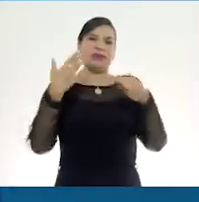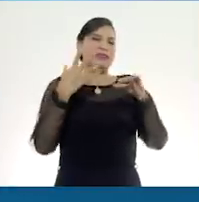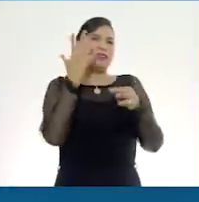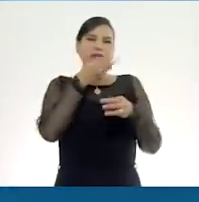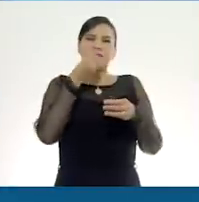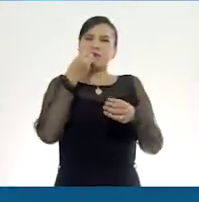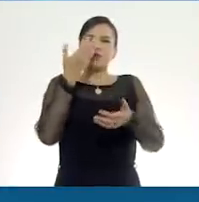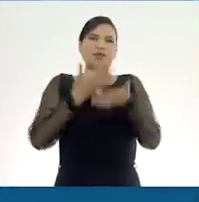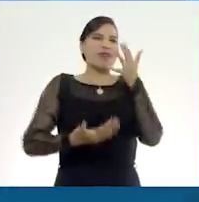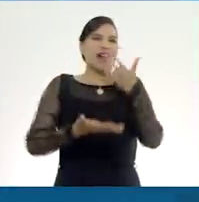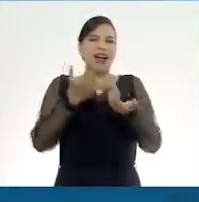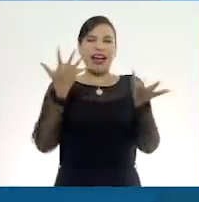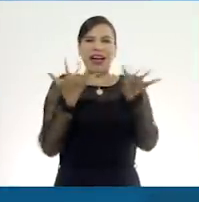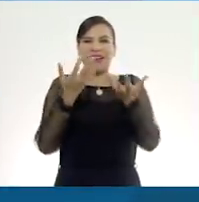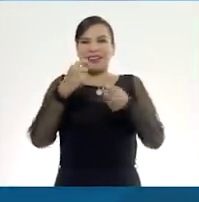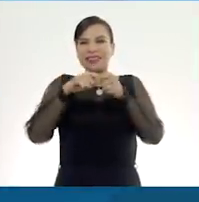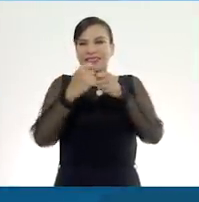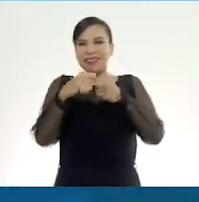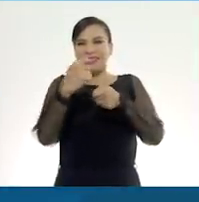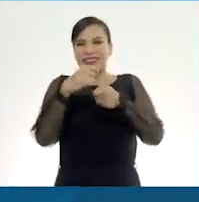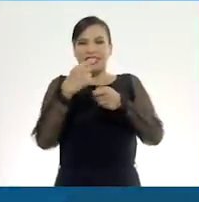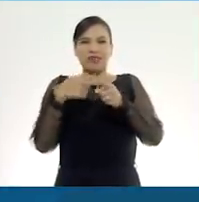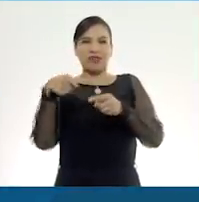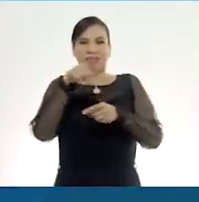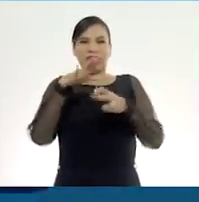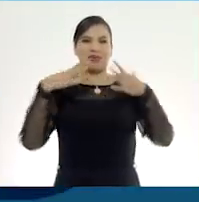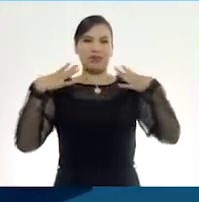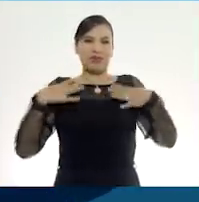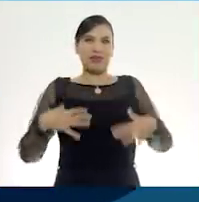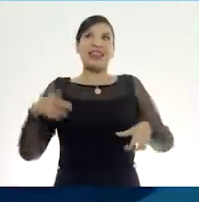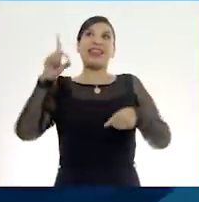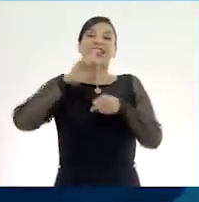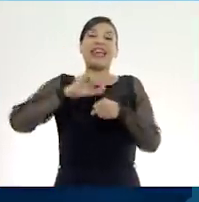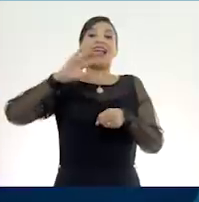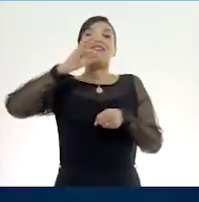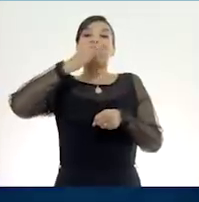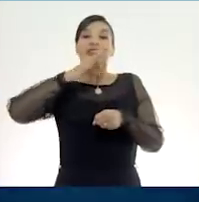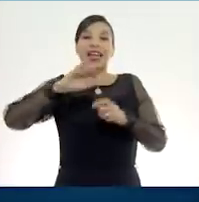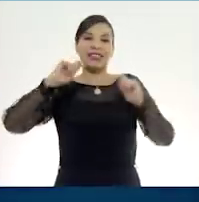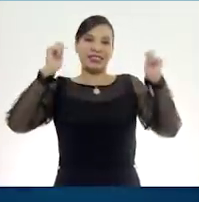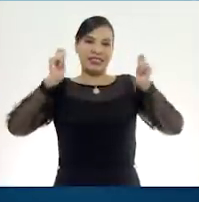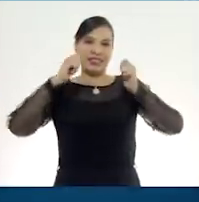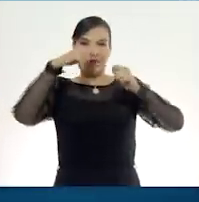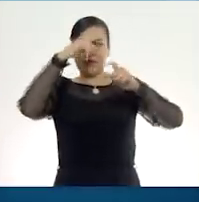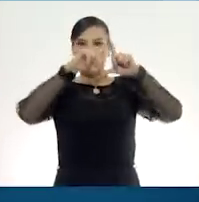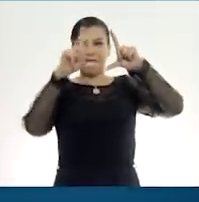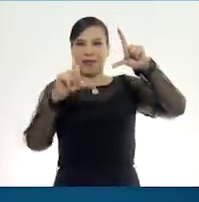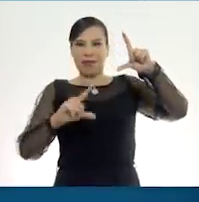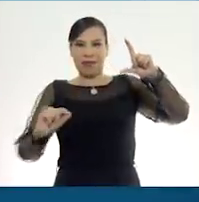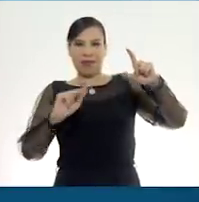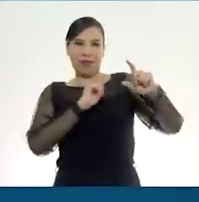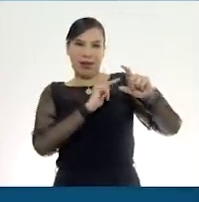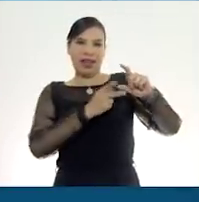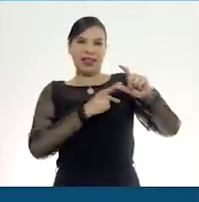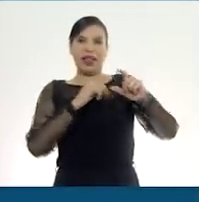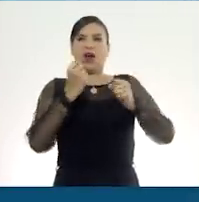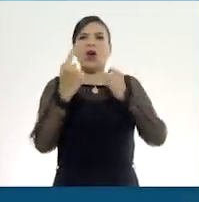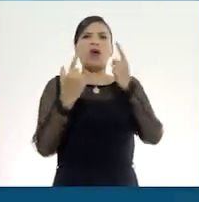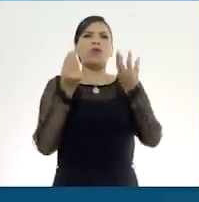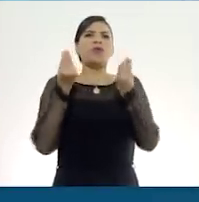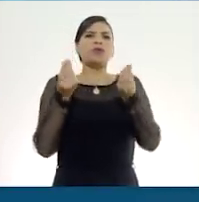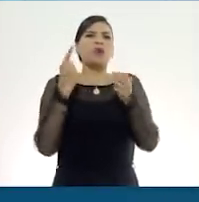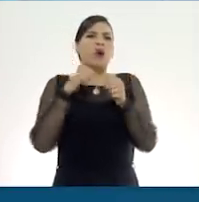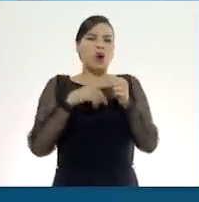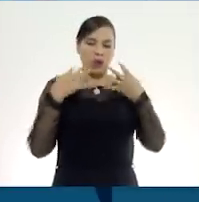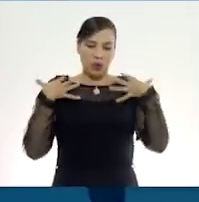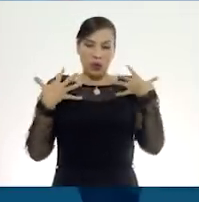maravillosos, de verdad. Estos que se pone uno en las fechas patrias, por ejemplo, o cuando uno quiere lucir de muchos colores,